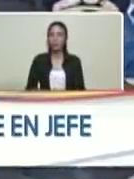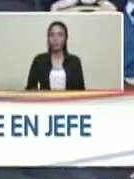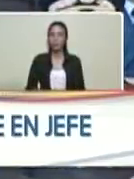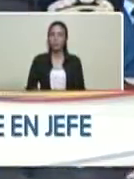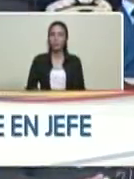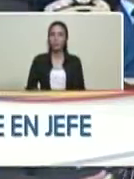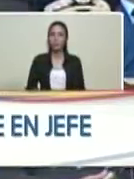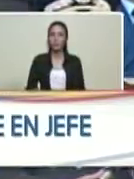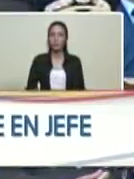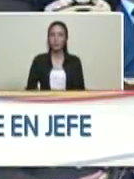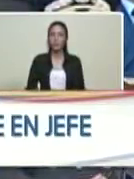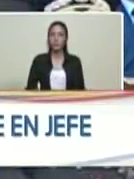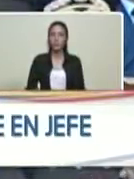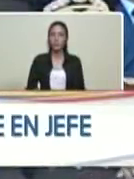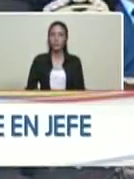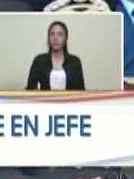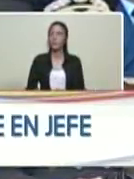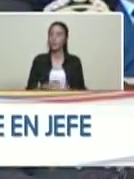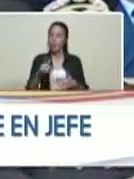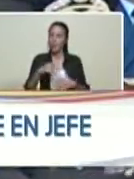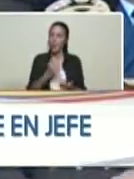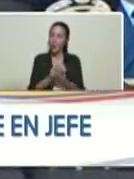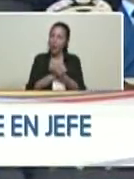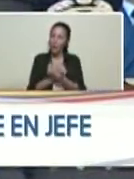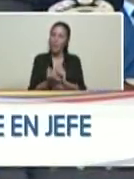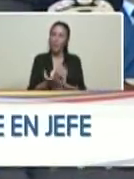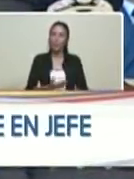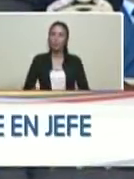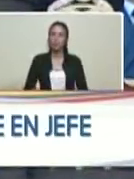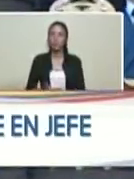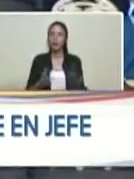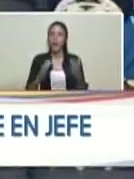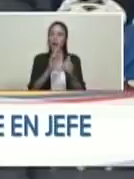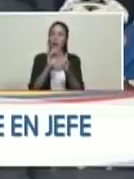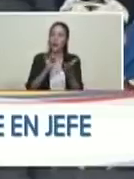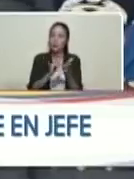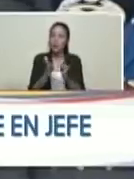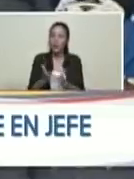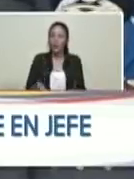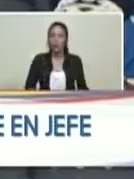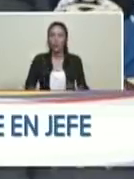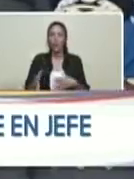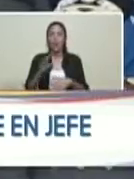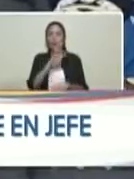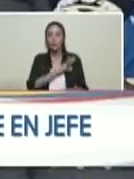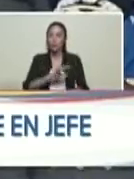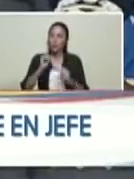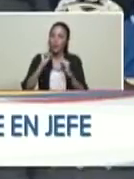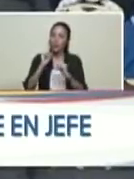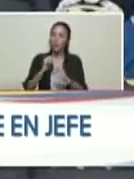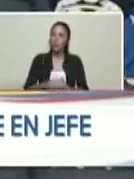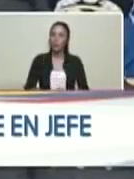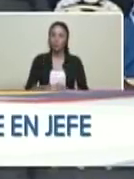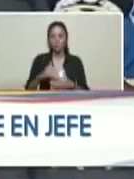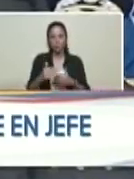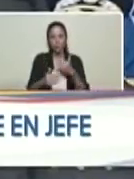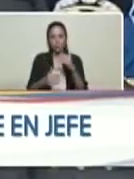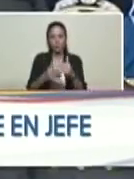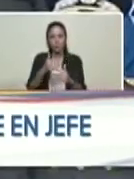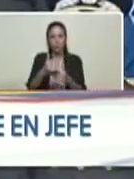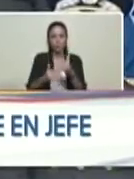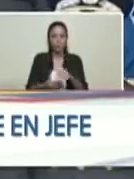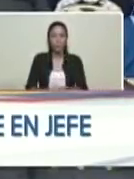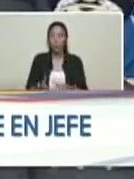cristiano profundamente cristiano socialista así que tenemos que construir nuestras fuerzas armadas